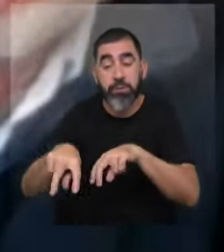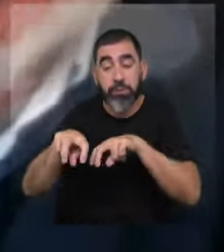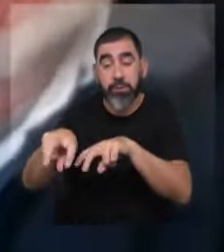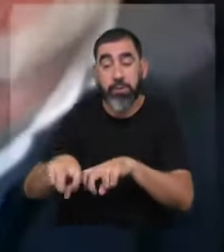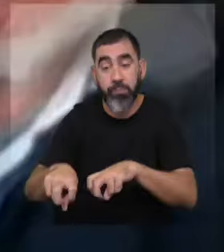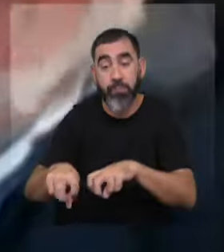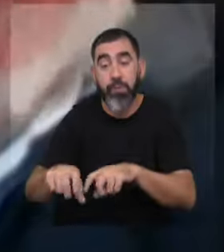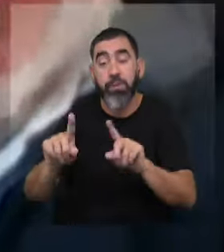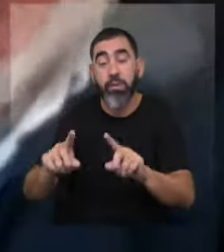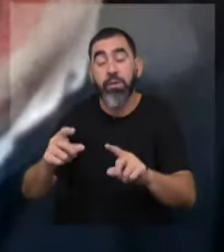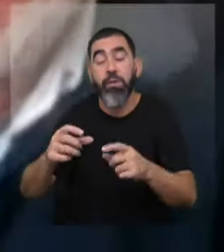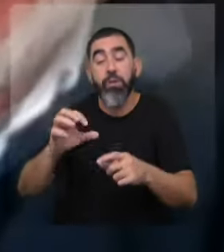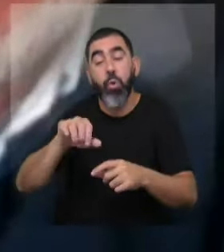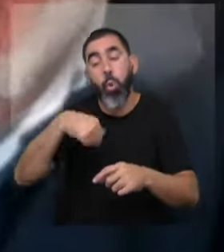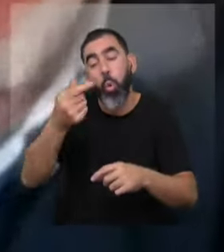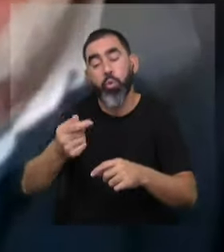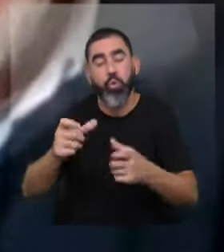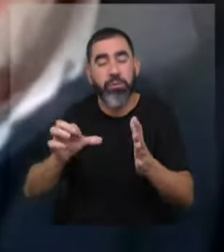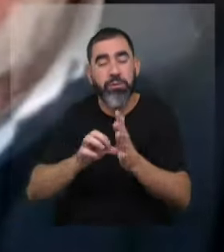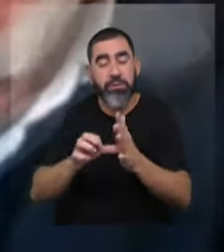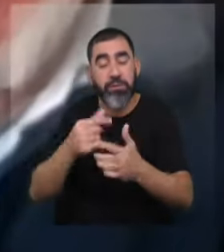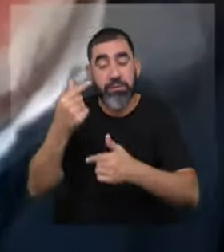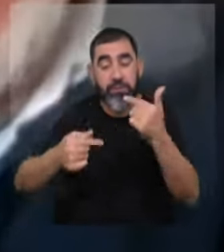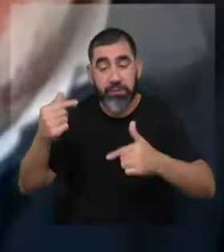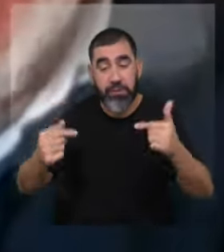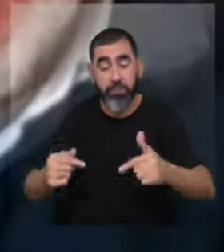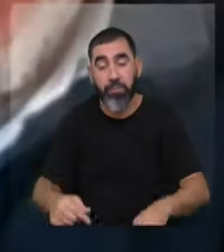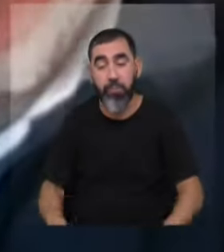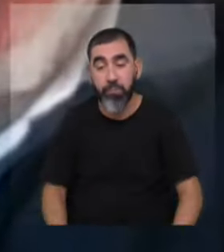los socioecosistemas, digamos, de esta